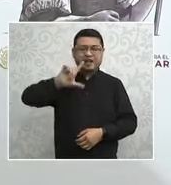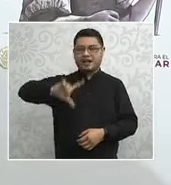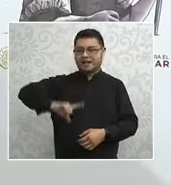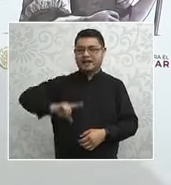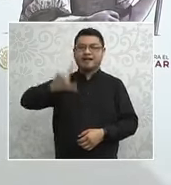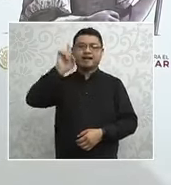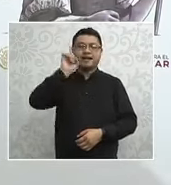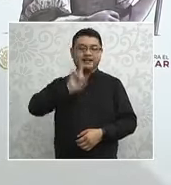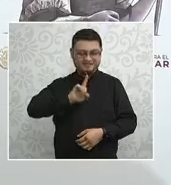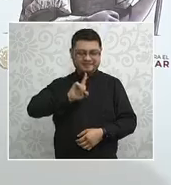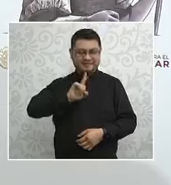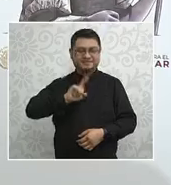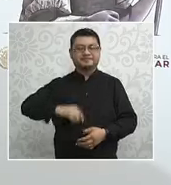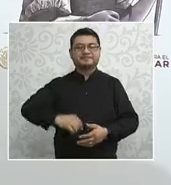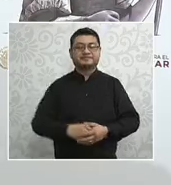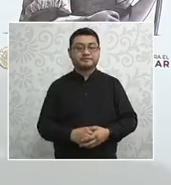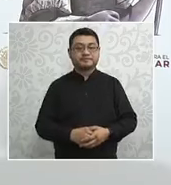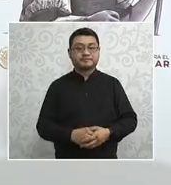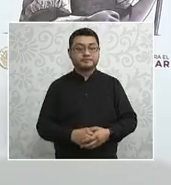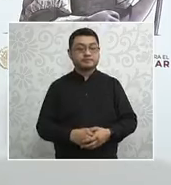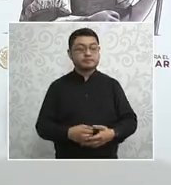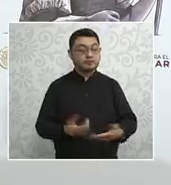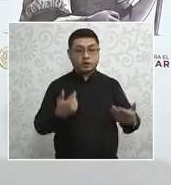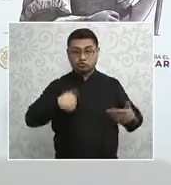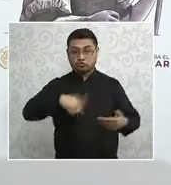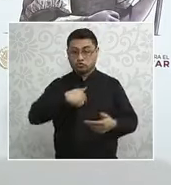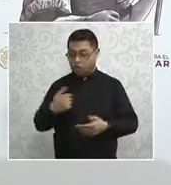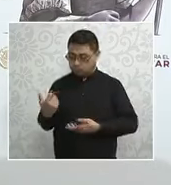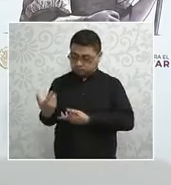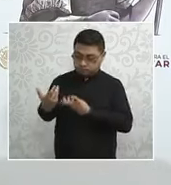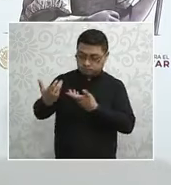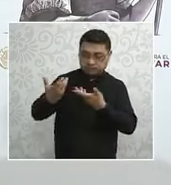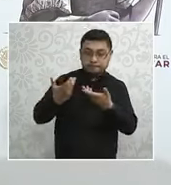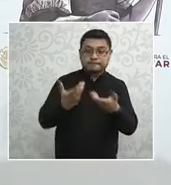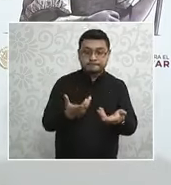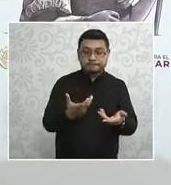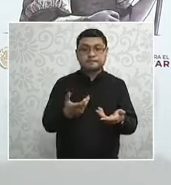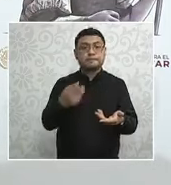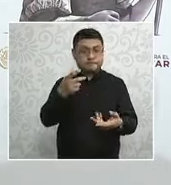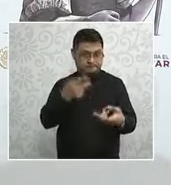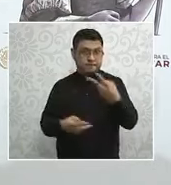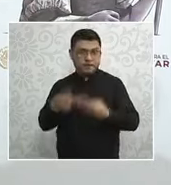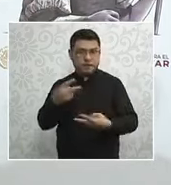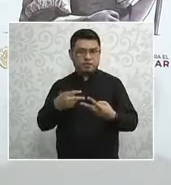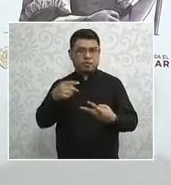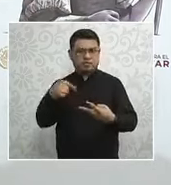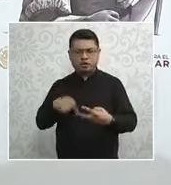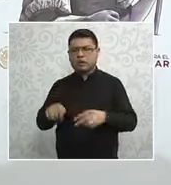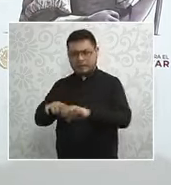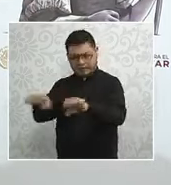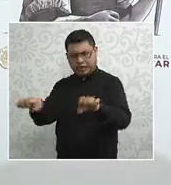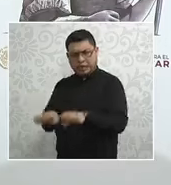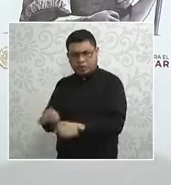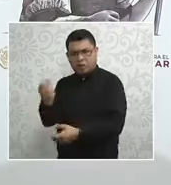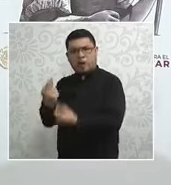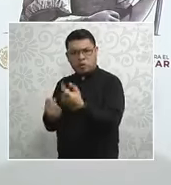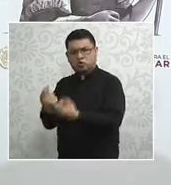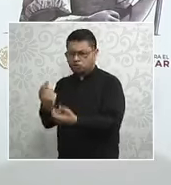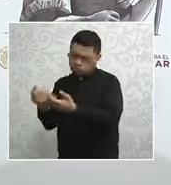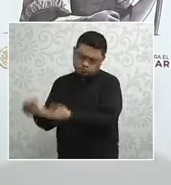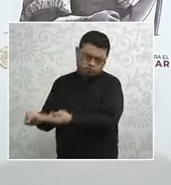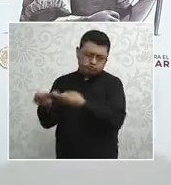sores venimos también con una parte del gabinete porque